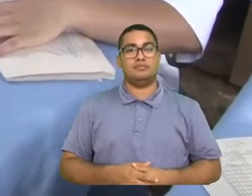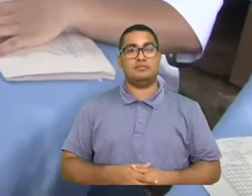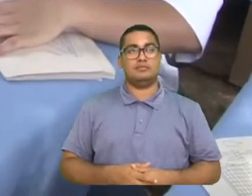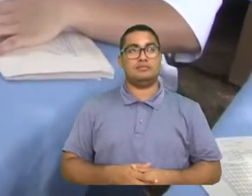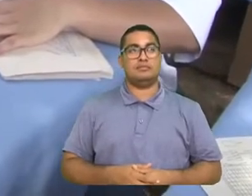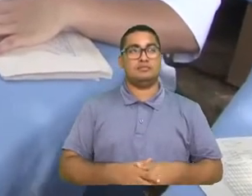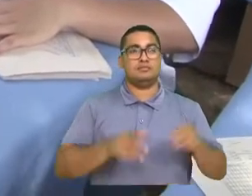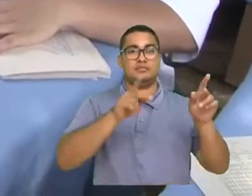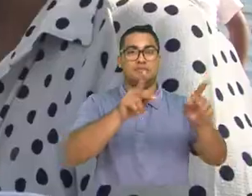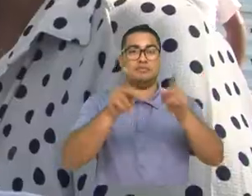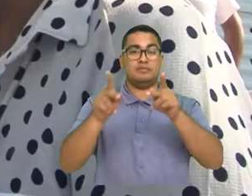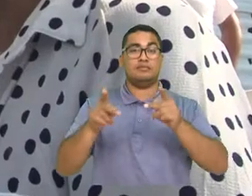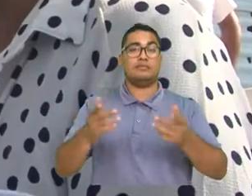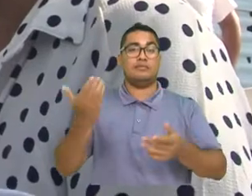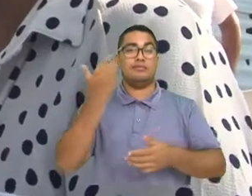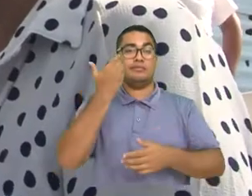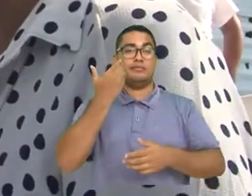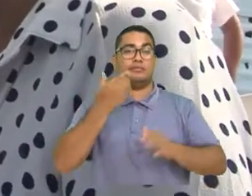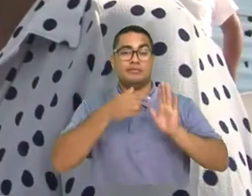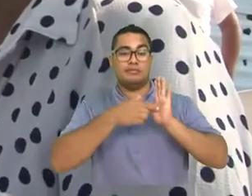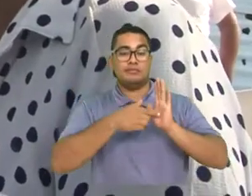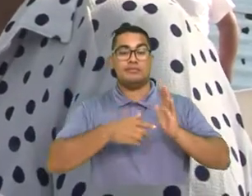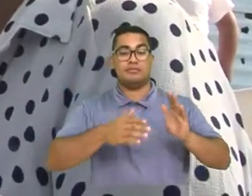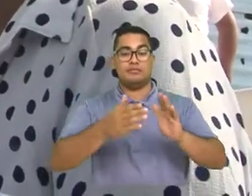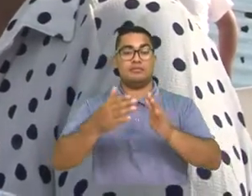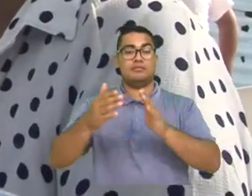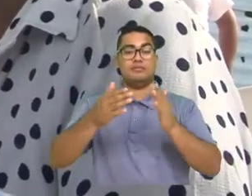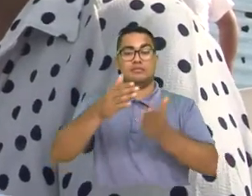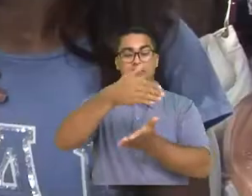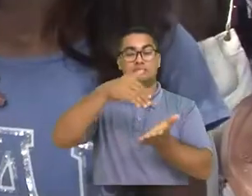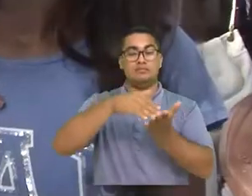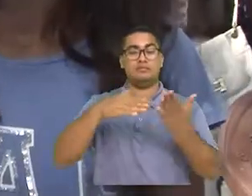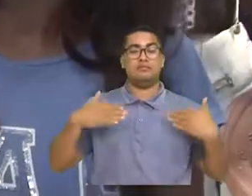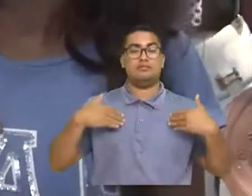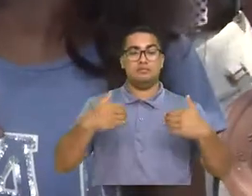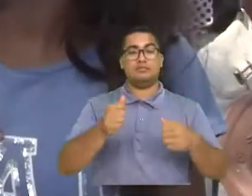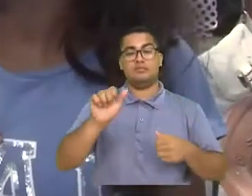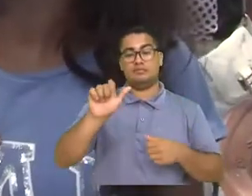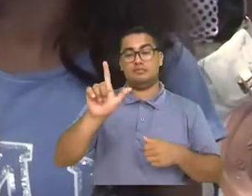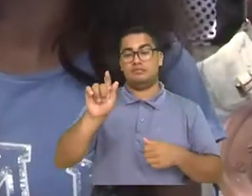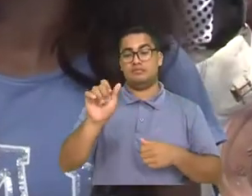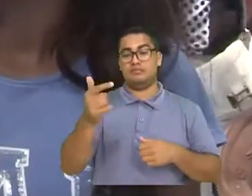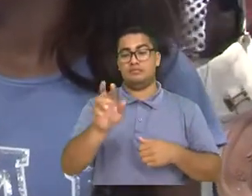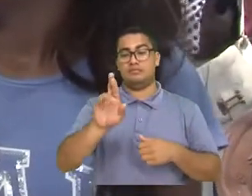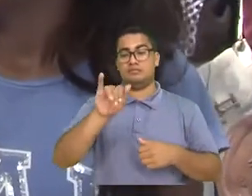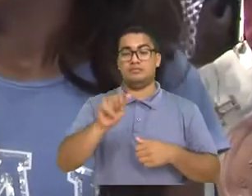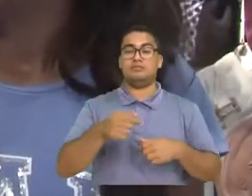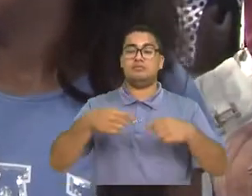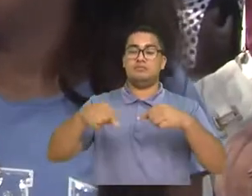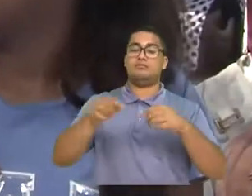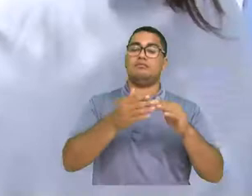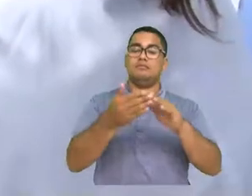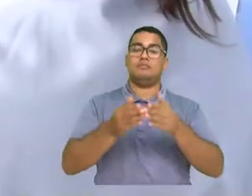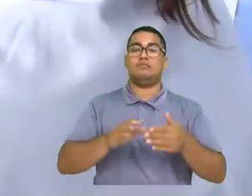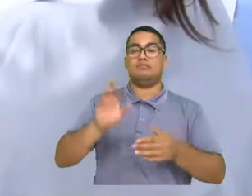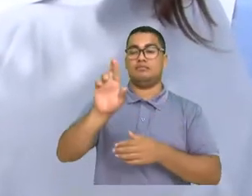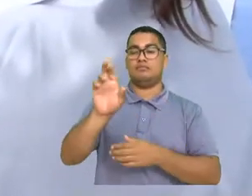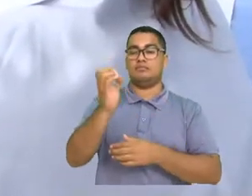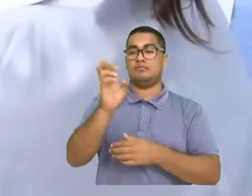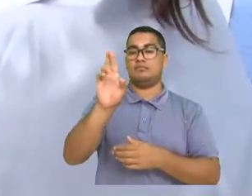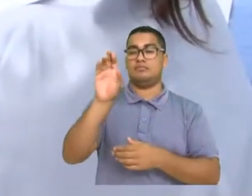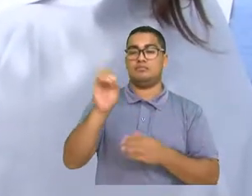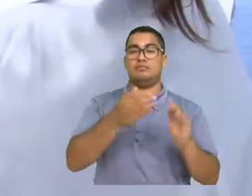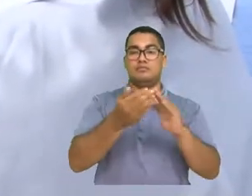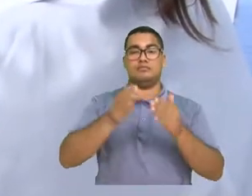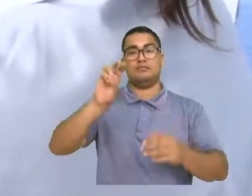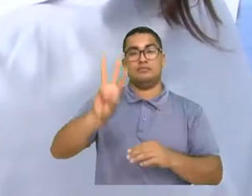Personal médico del Centro de Salud de Altagracia atendió a pobladores del barrio El Recreo, ubicado en el Distrito 3 de Managua, durante la